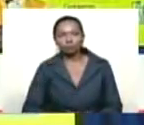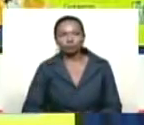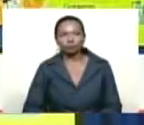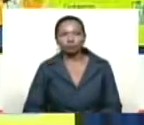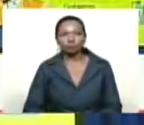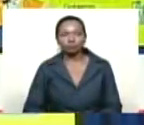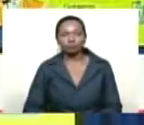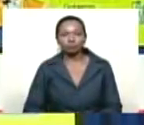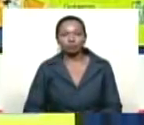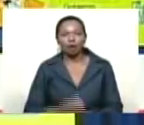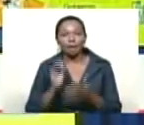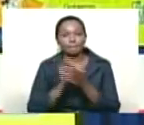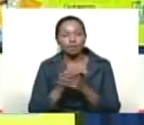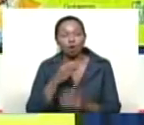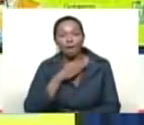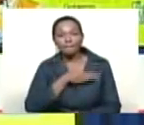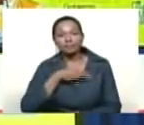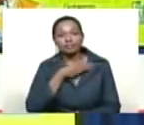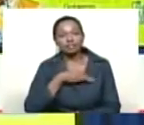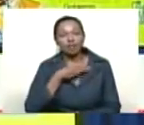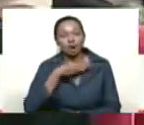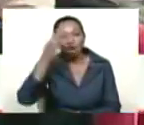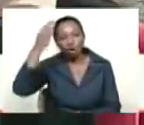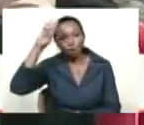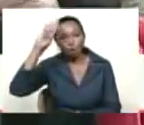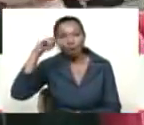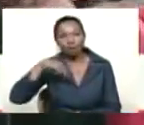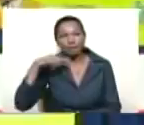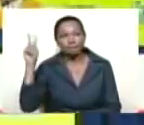compañero jefe de las misiones cubanas en Venezuela,